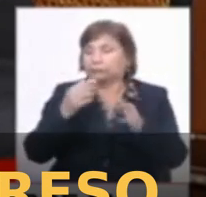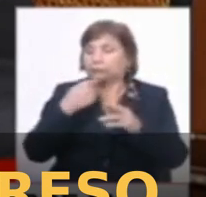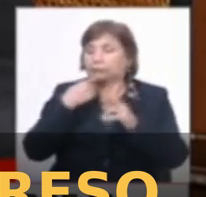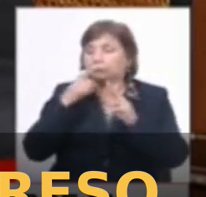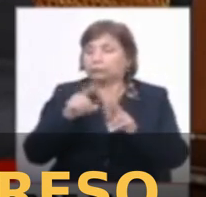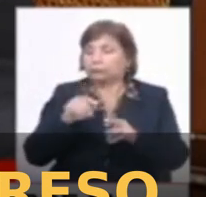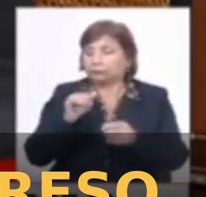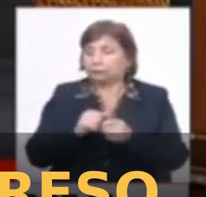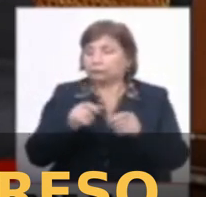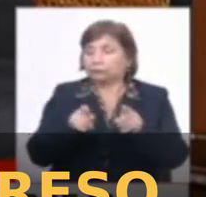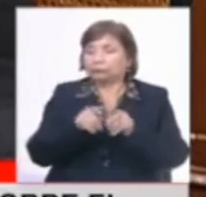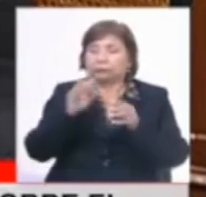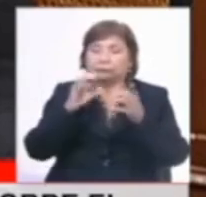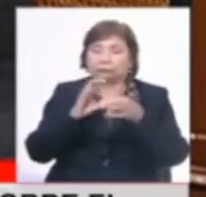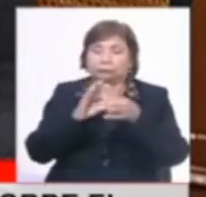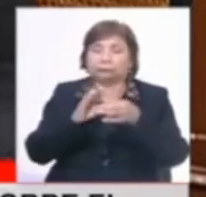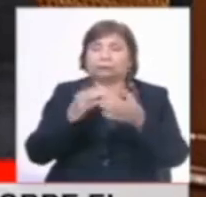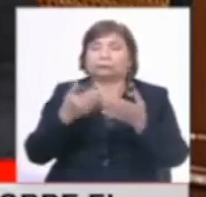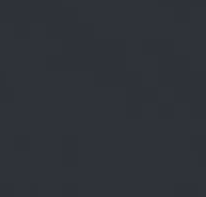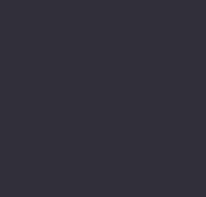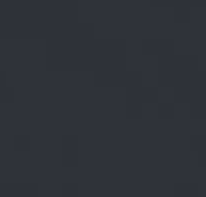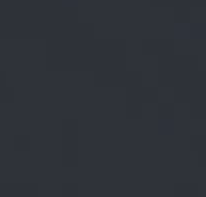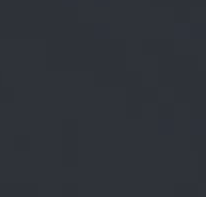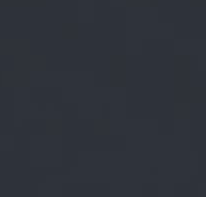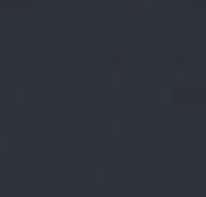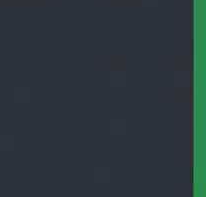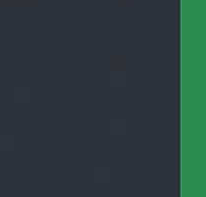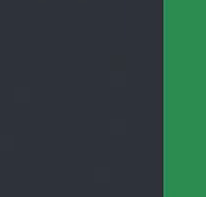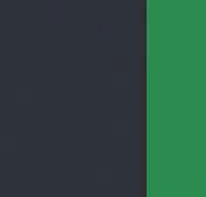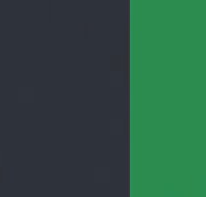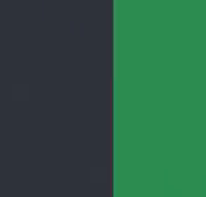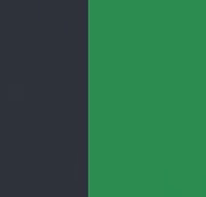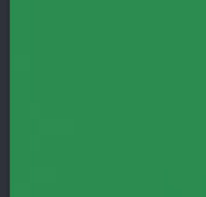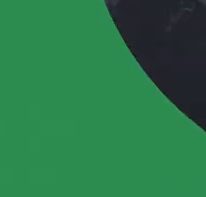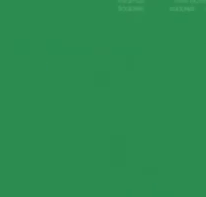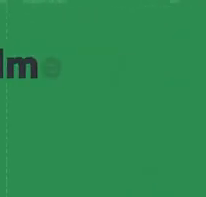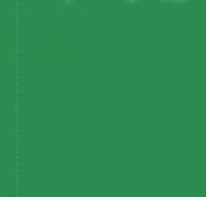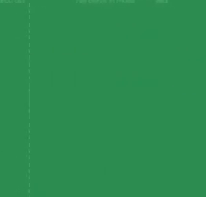sería, es un colaborador, de acuerdo a la norma. Es un colaborador.